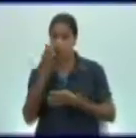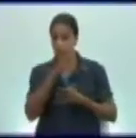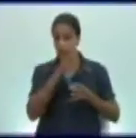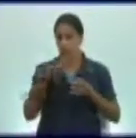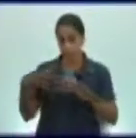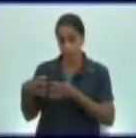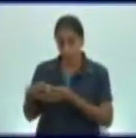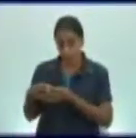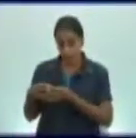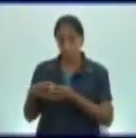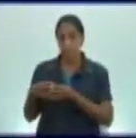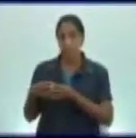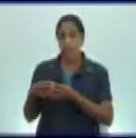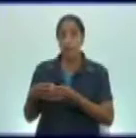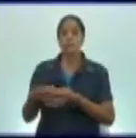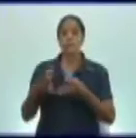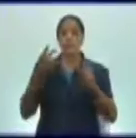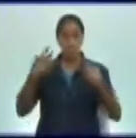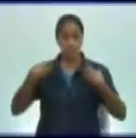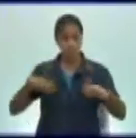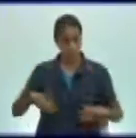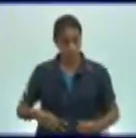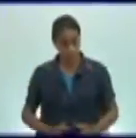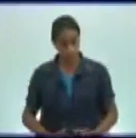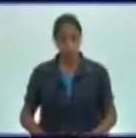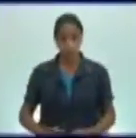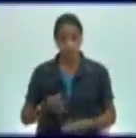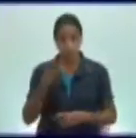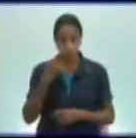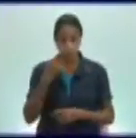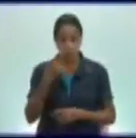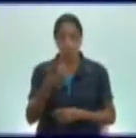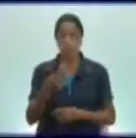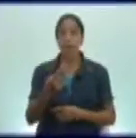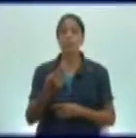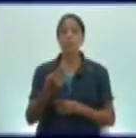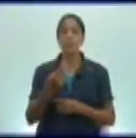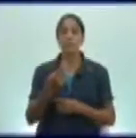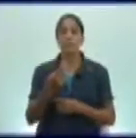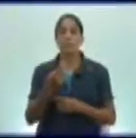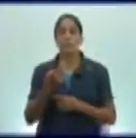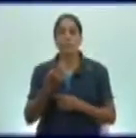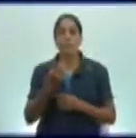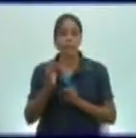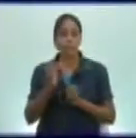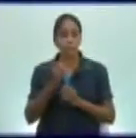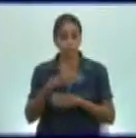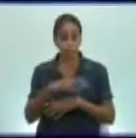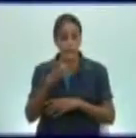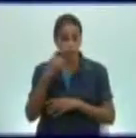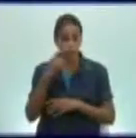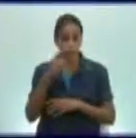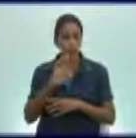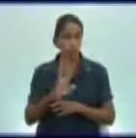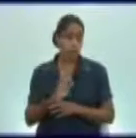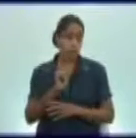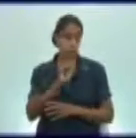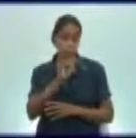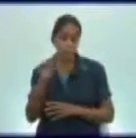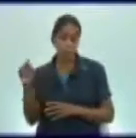de cavidad del cuerpo. Ahí ustedes ven subrayados los espacios que estaban en blanco. Espero que hayan